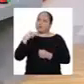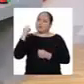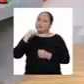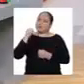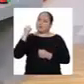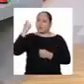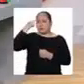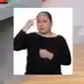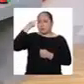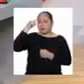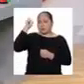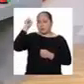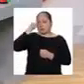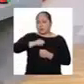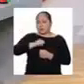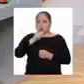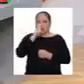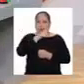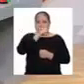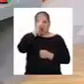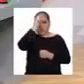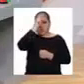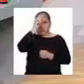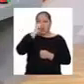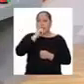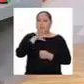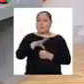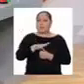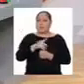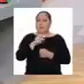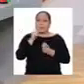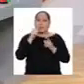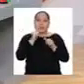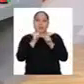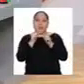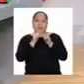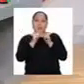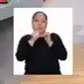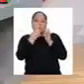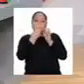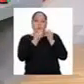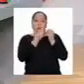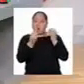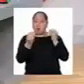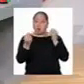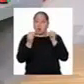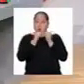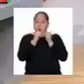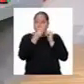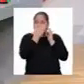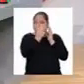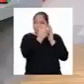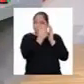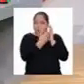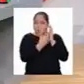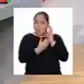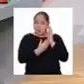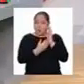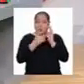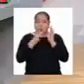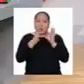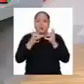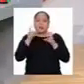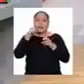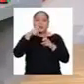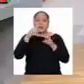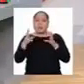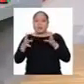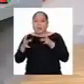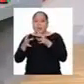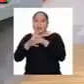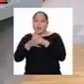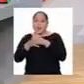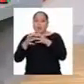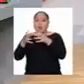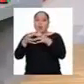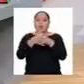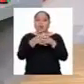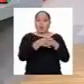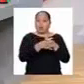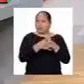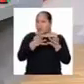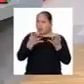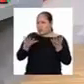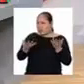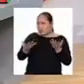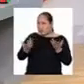Efectivamente, la teoría dice que si la variable tiene muchos valores, debemos agruparlos. Elemental,